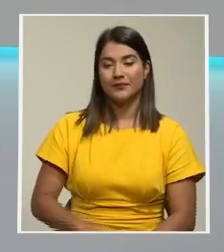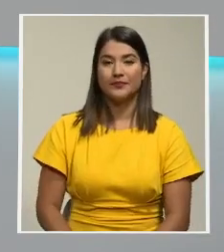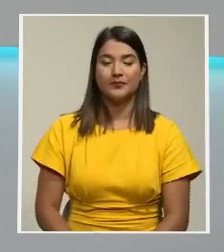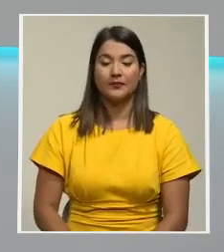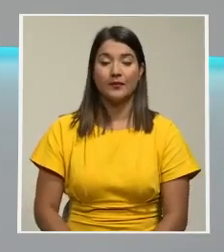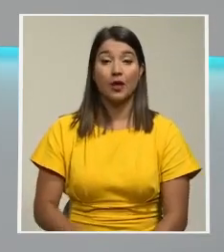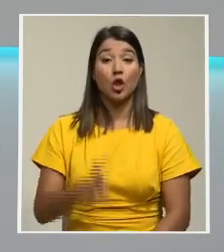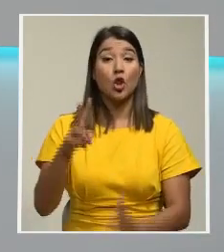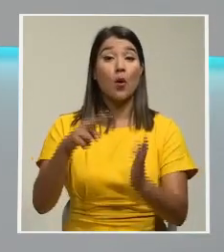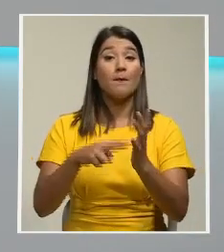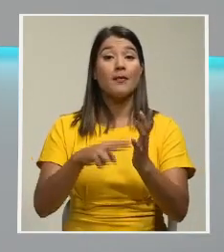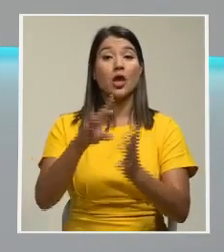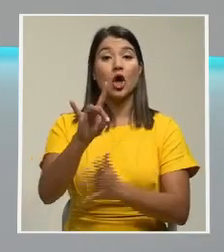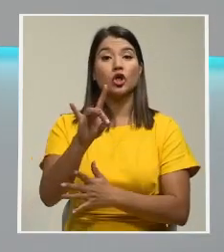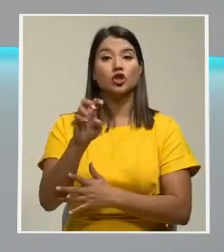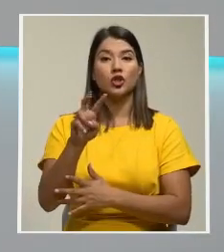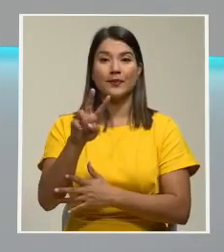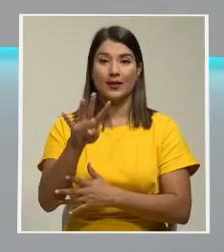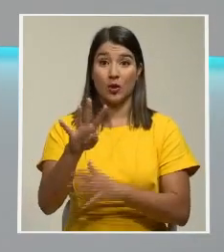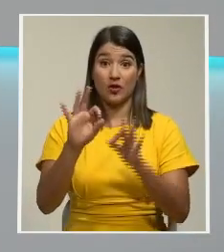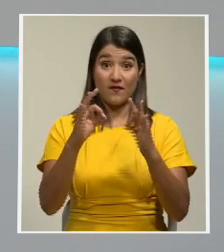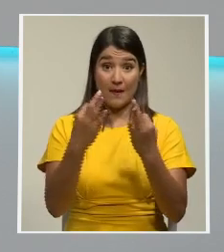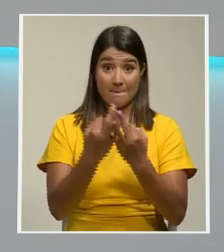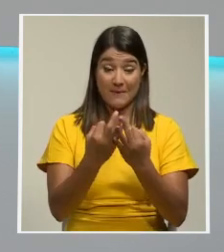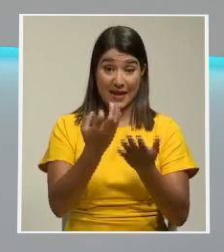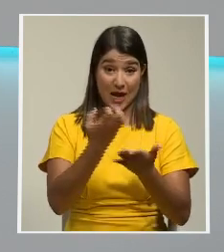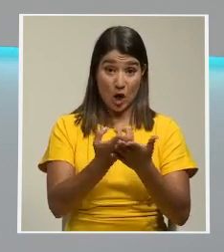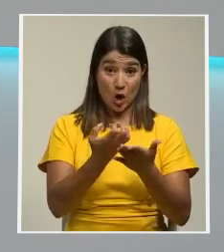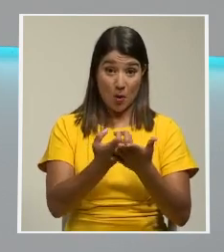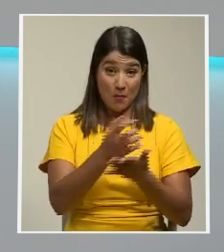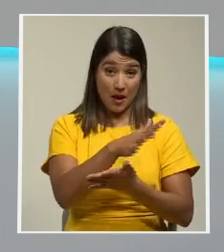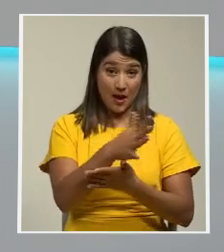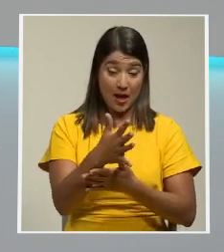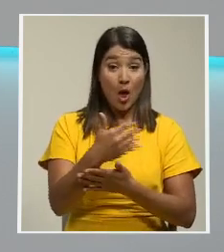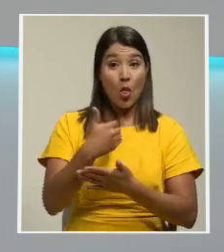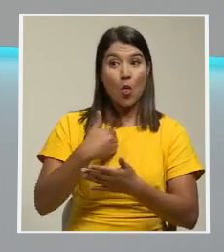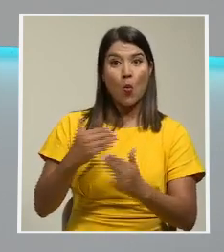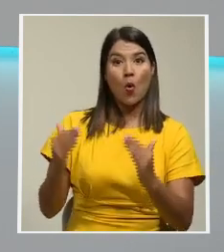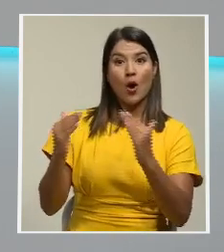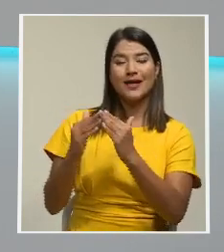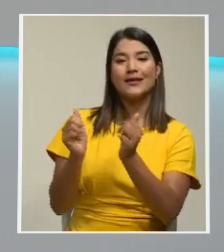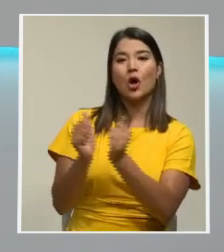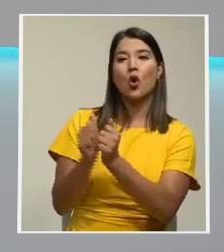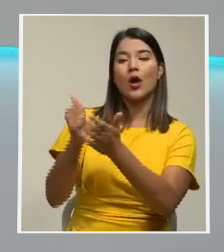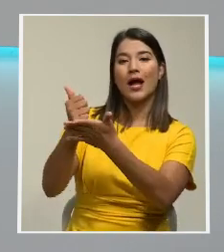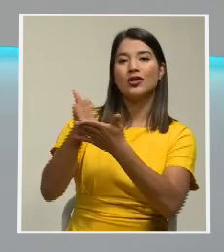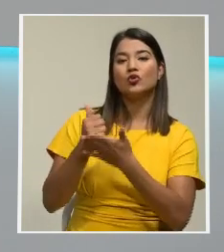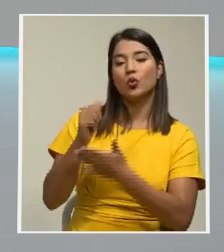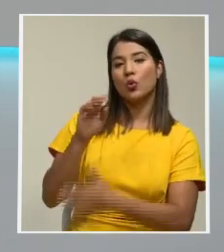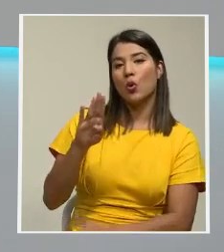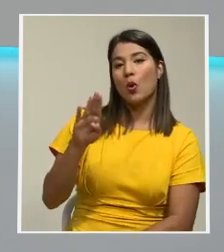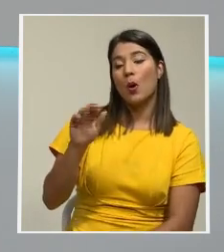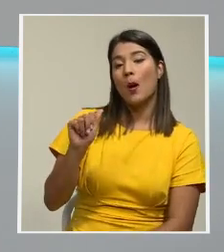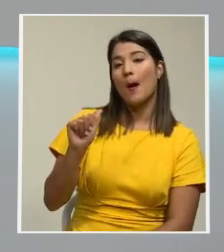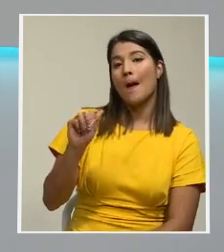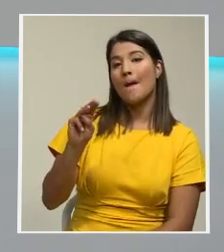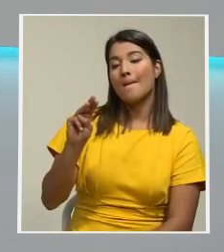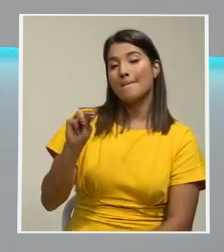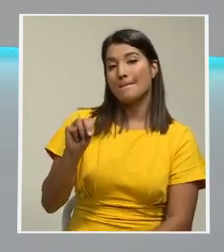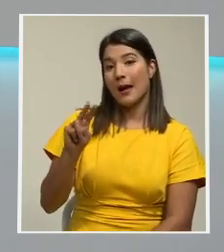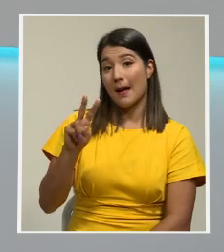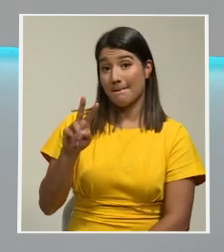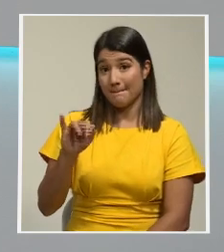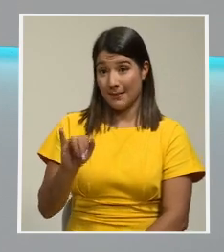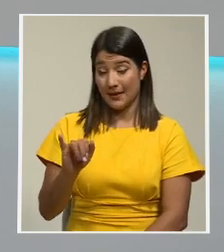2.184 familias de ingresos medios obtuvieron vivienda con programa de ingresos medios del Bambi, de los cuales un 72% correspondió